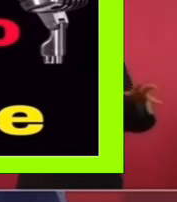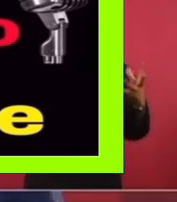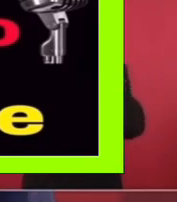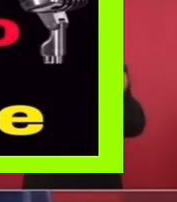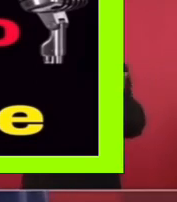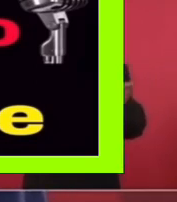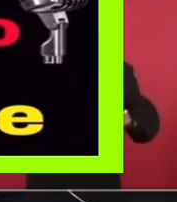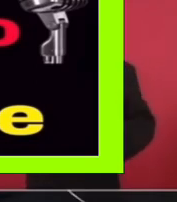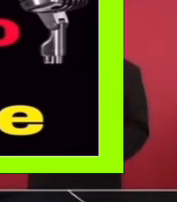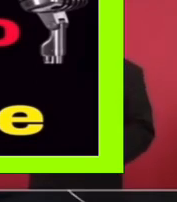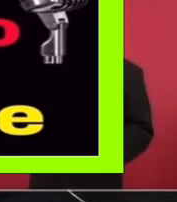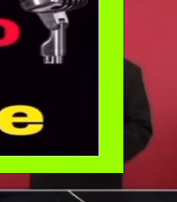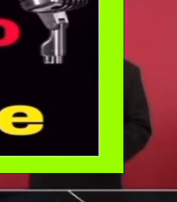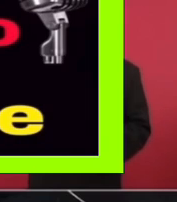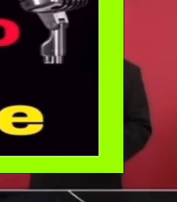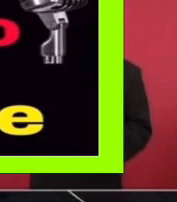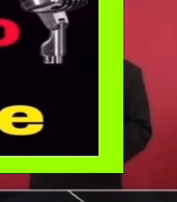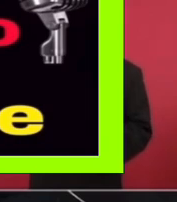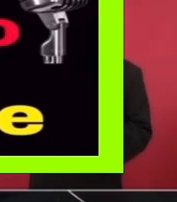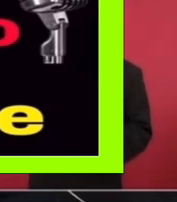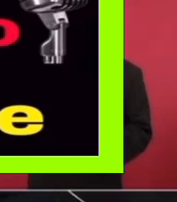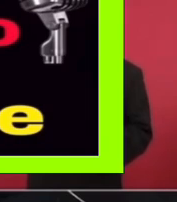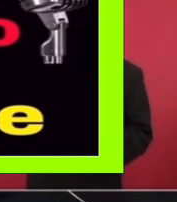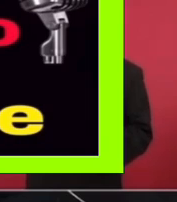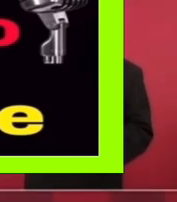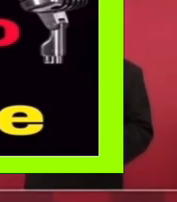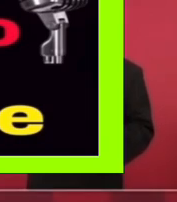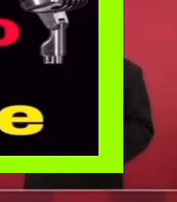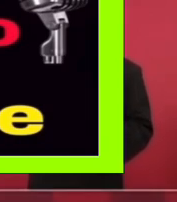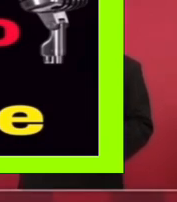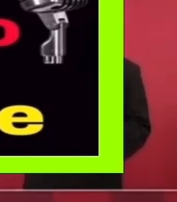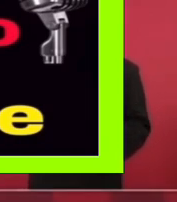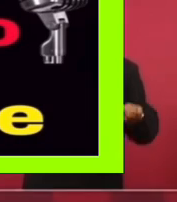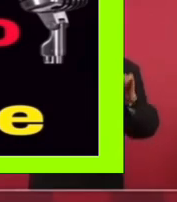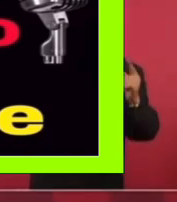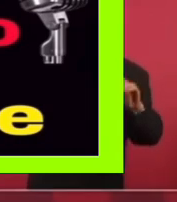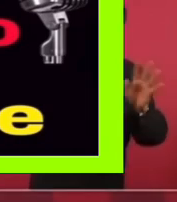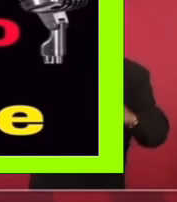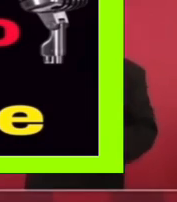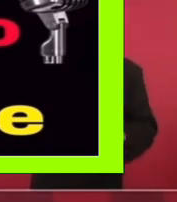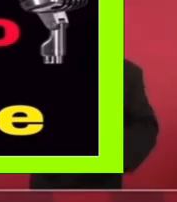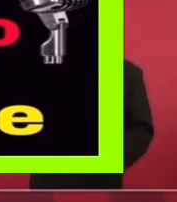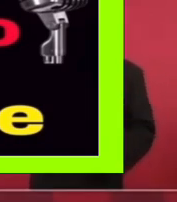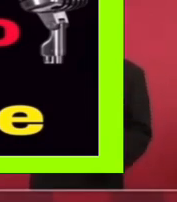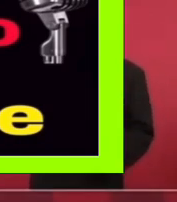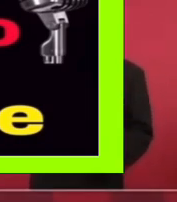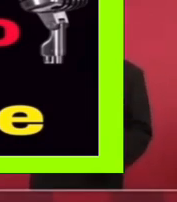tenemos que echarlo. No hay que esperar a ver si él se quiere quedar o se quiere ir. No, tenemos que echarlo.